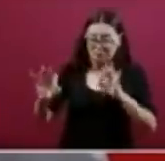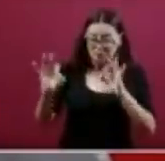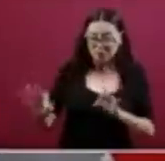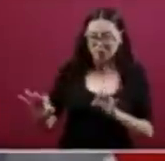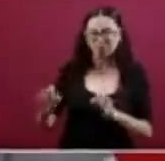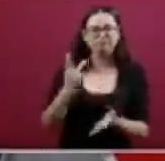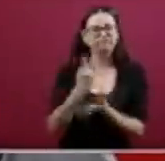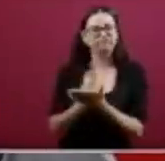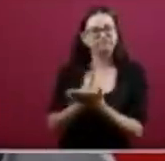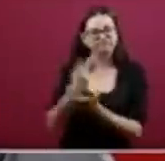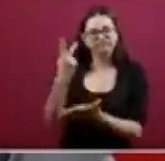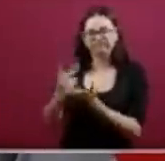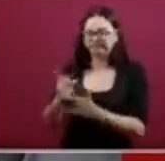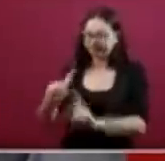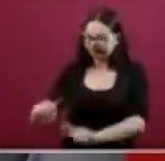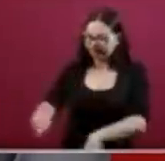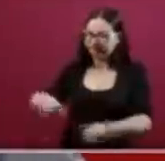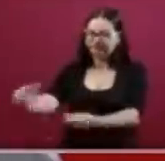los mejores